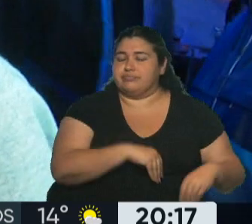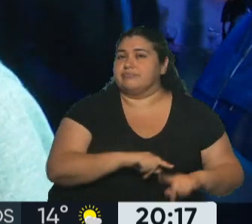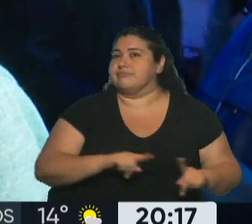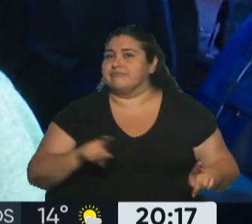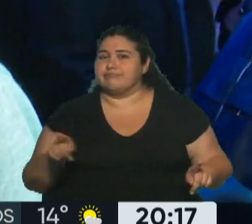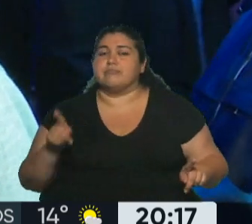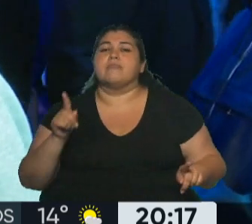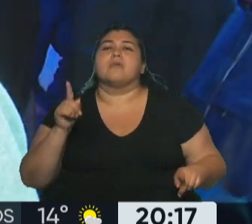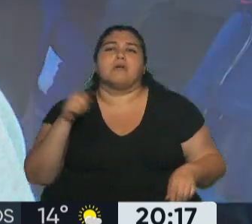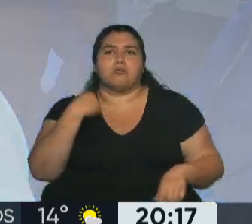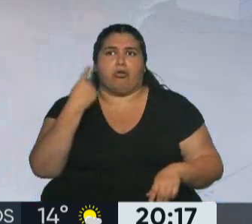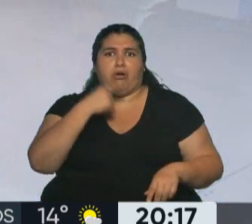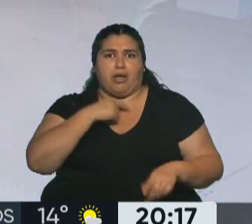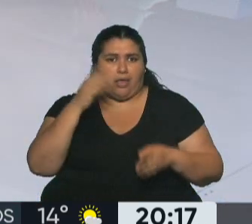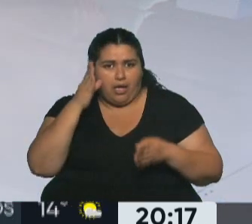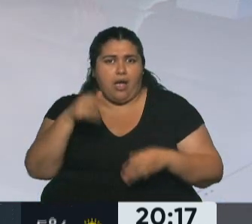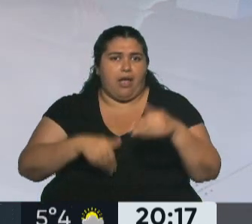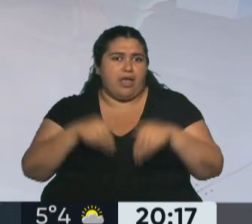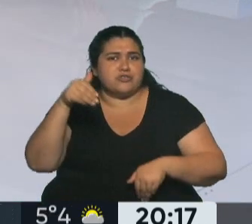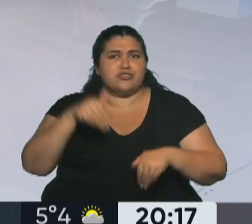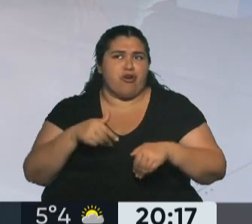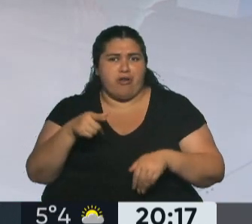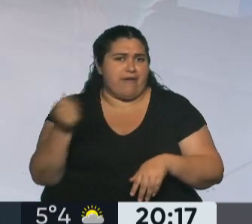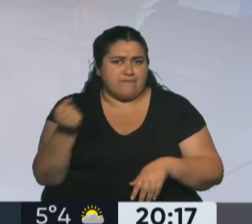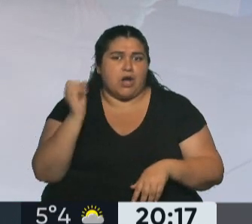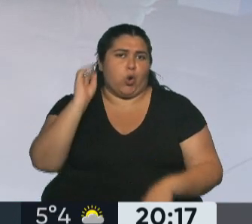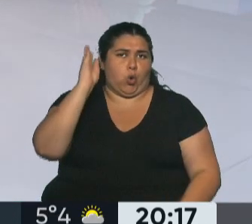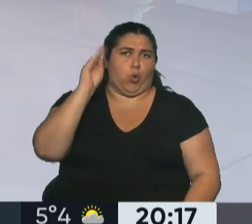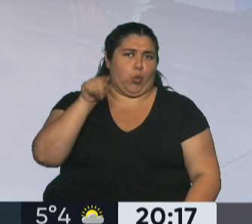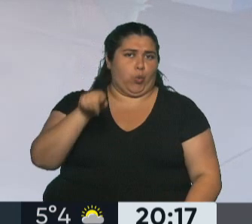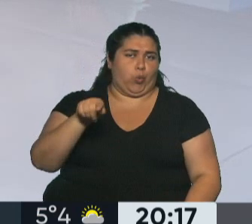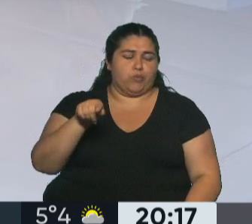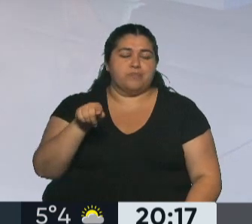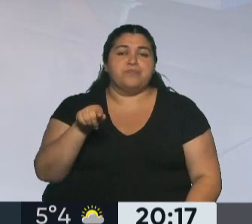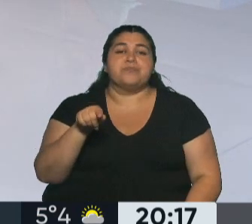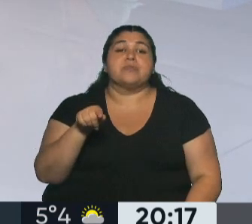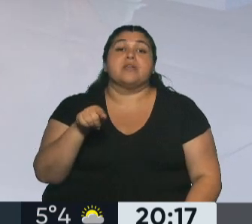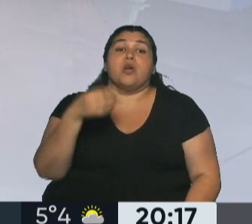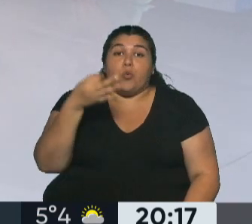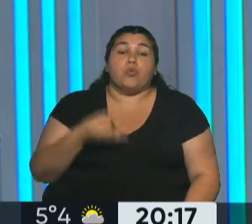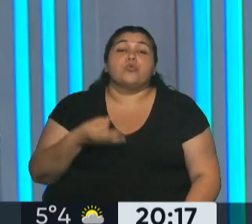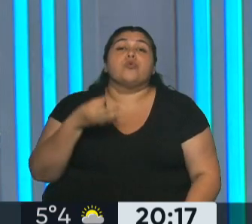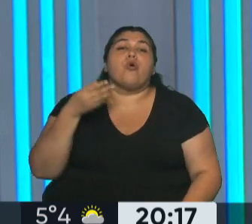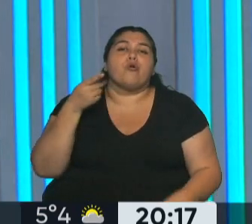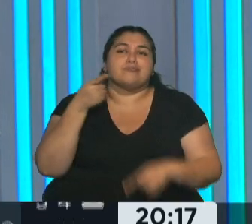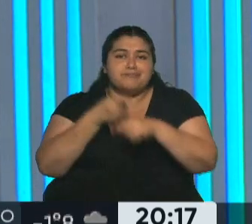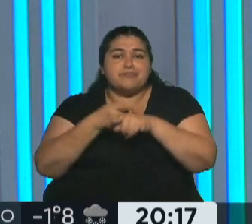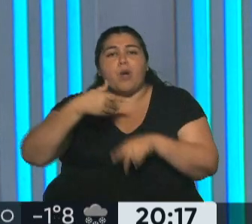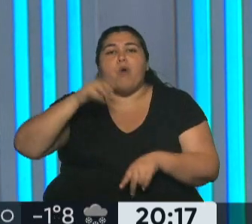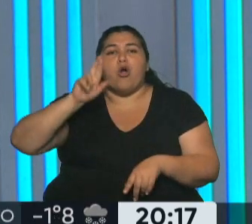todos coneon en que haya elecciones prácticamente los clubes porque también en el ascenso deportivo Morón y nueva